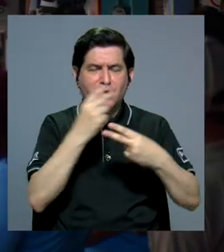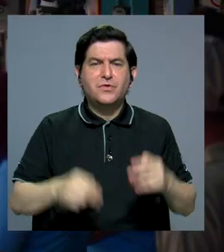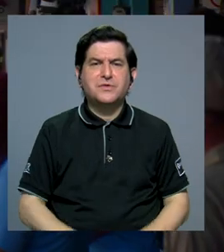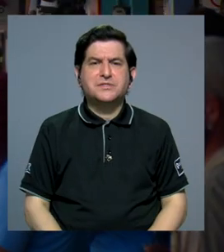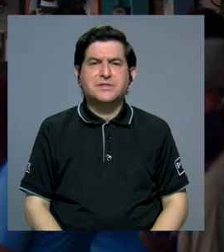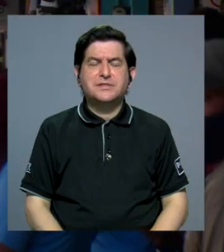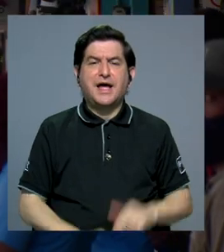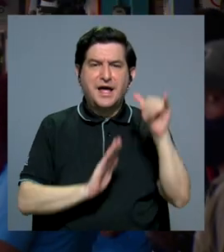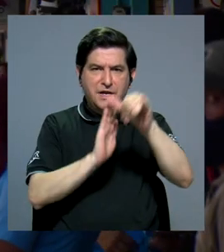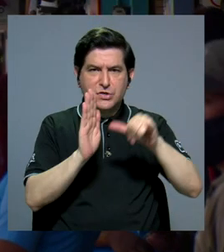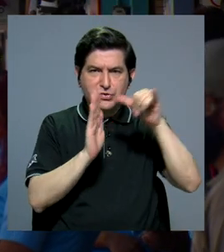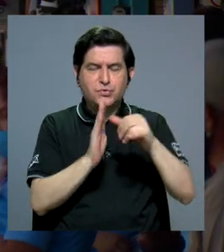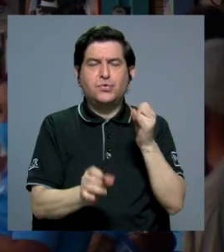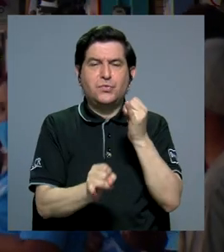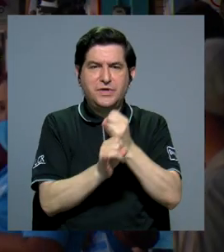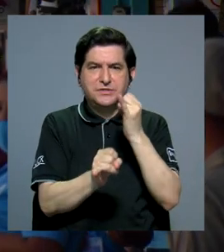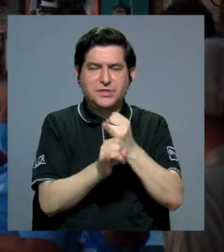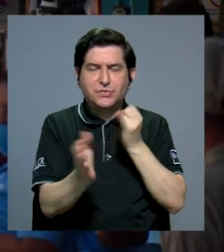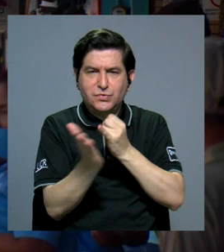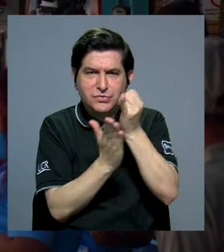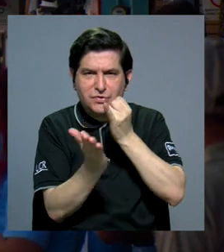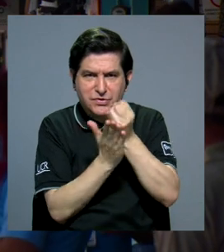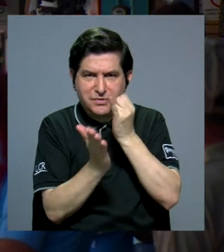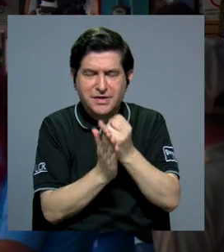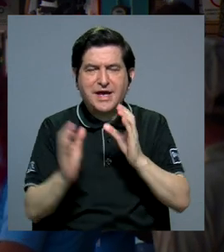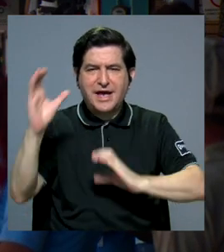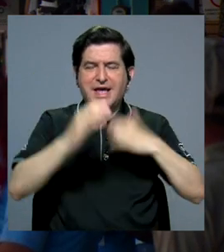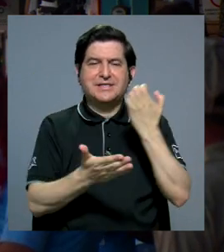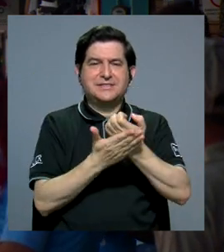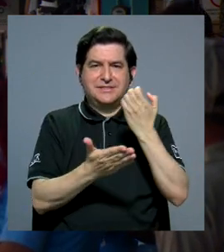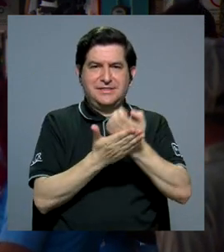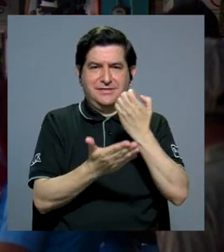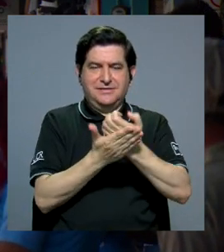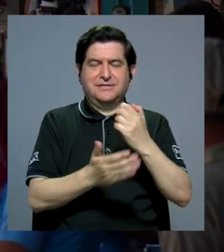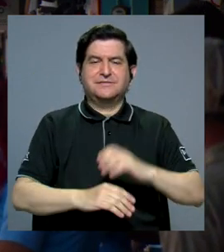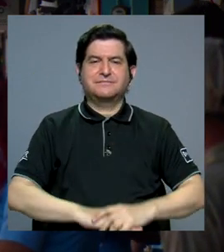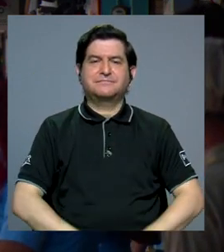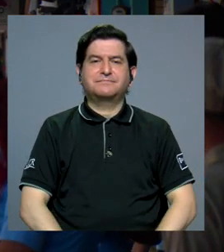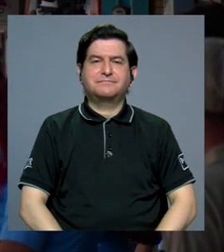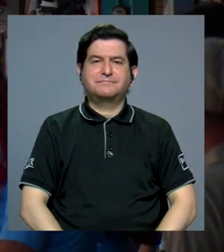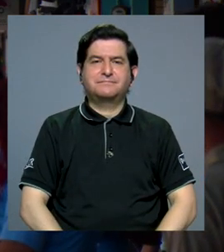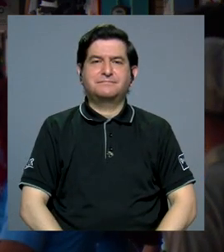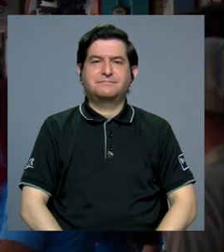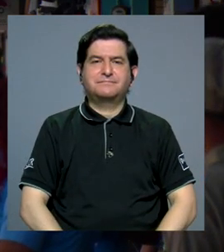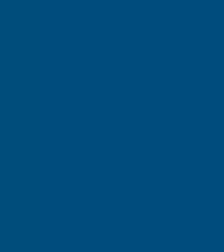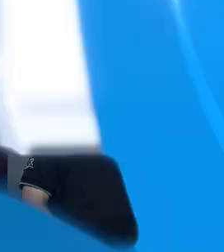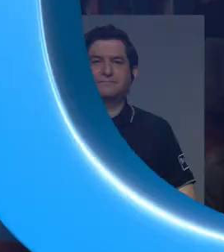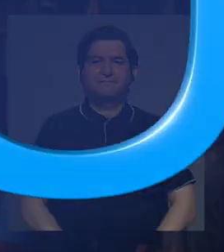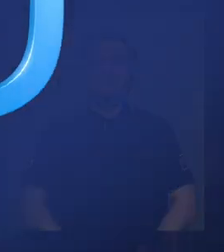puede visitar el canal de YouTube del Instituto de Investigaciones en Ciencias Económicas.